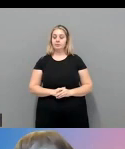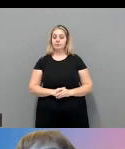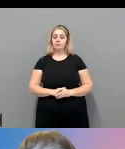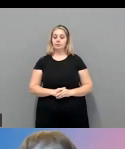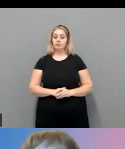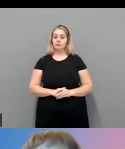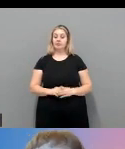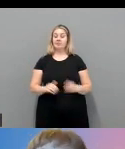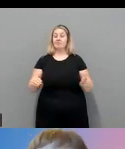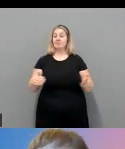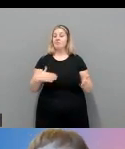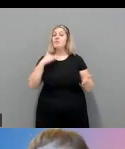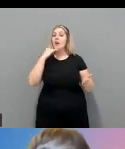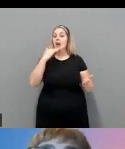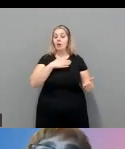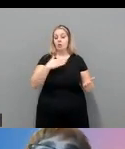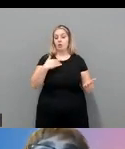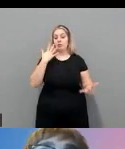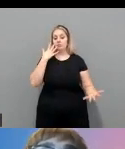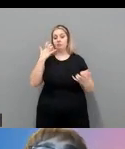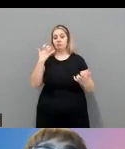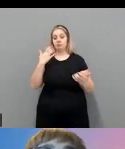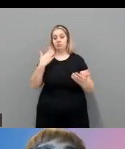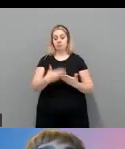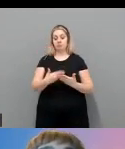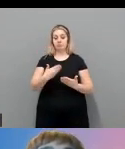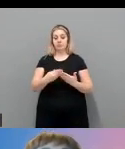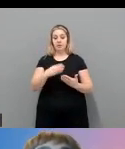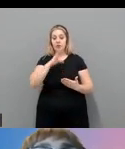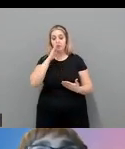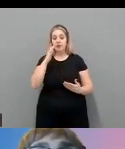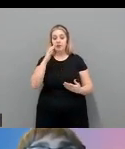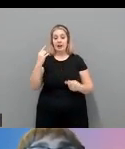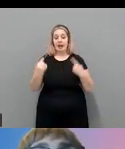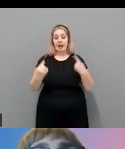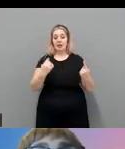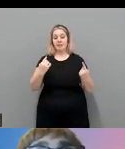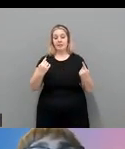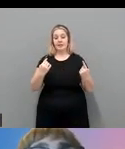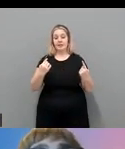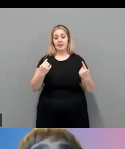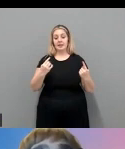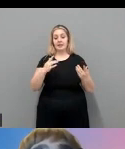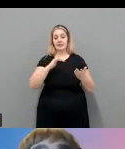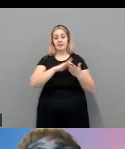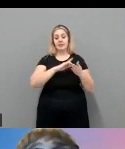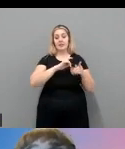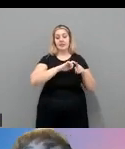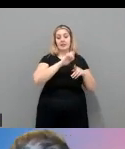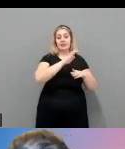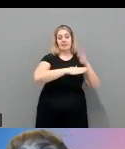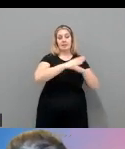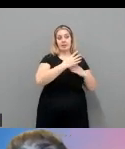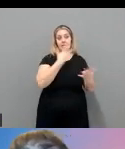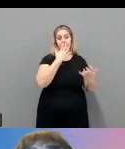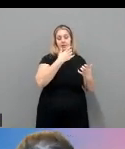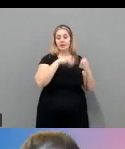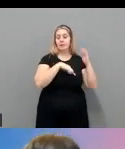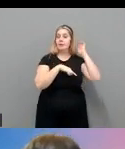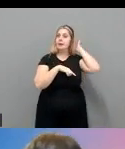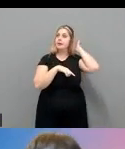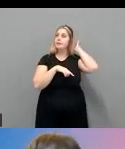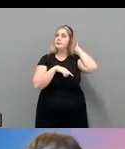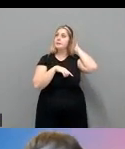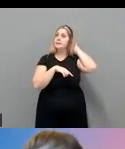Es algo que también quiero poner de manifiesto porque a veces se evidencia en otras tipologías de discapacidad, pero